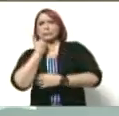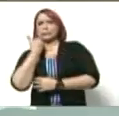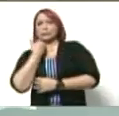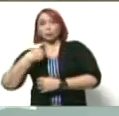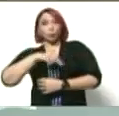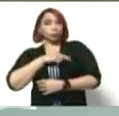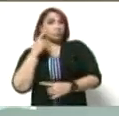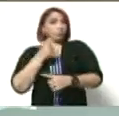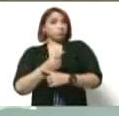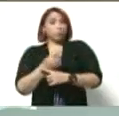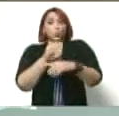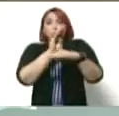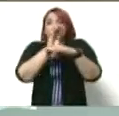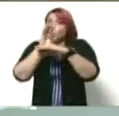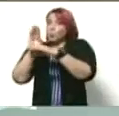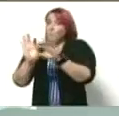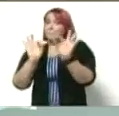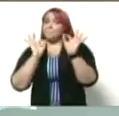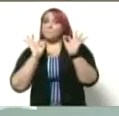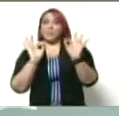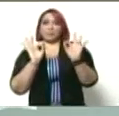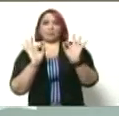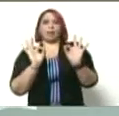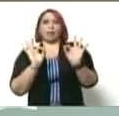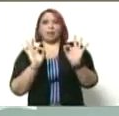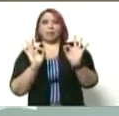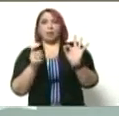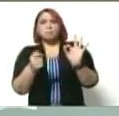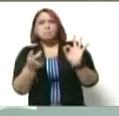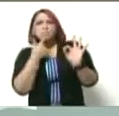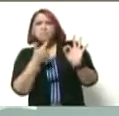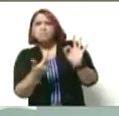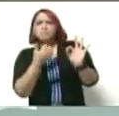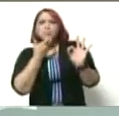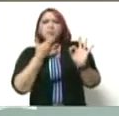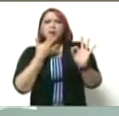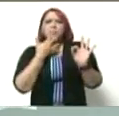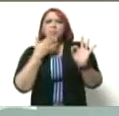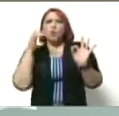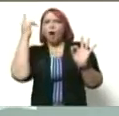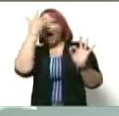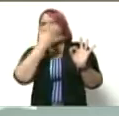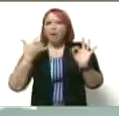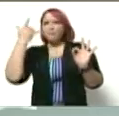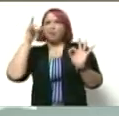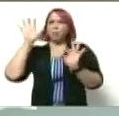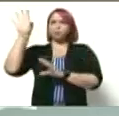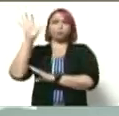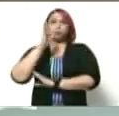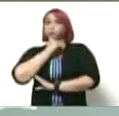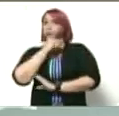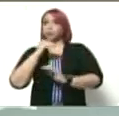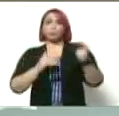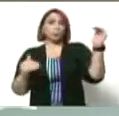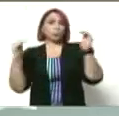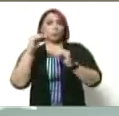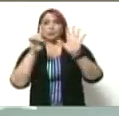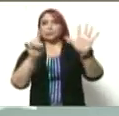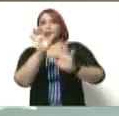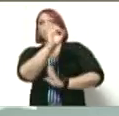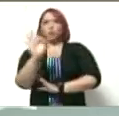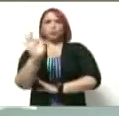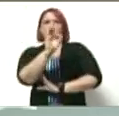tenemos que tener cuidados especiales pero pocos se dice que el continente africano no ha superado el 6 por ciento de